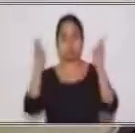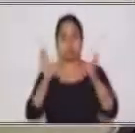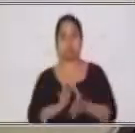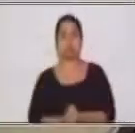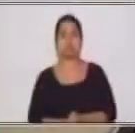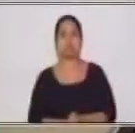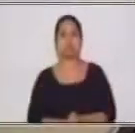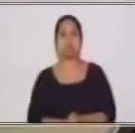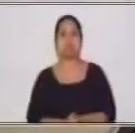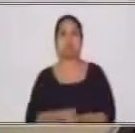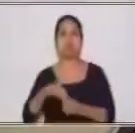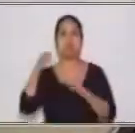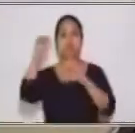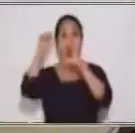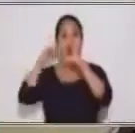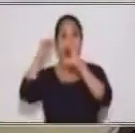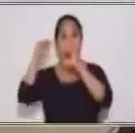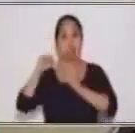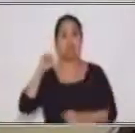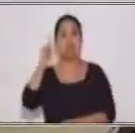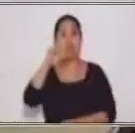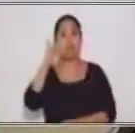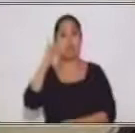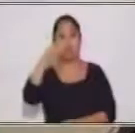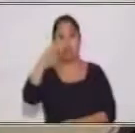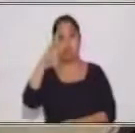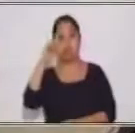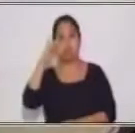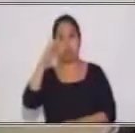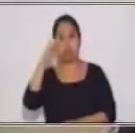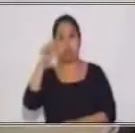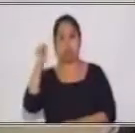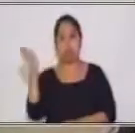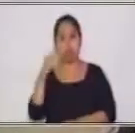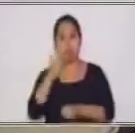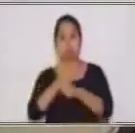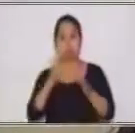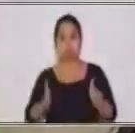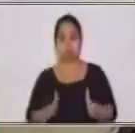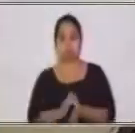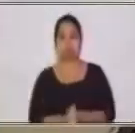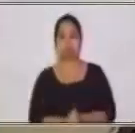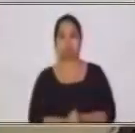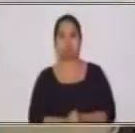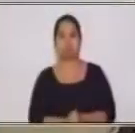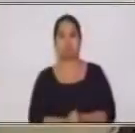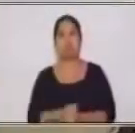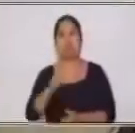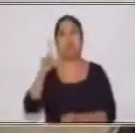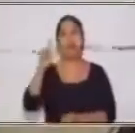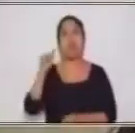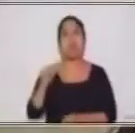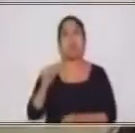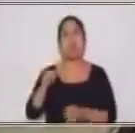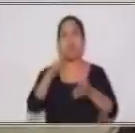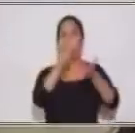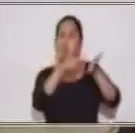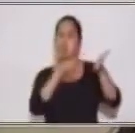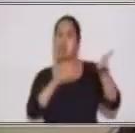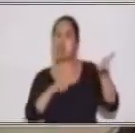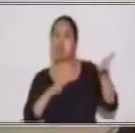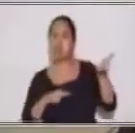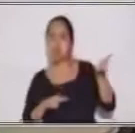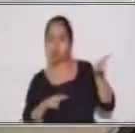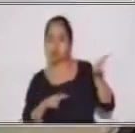es el cine y la literatura guatemalteca. También la literatura en Guatemala, vamos